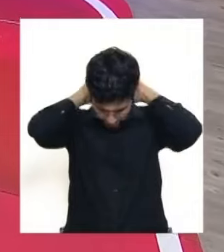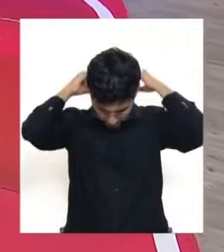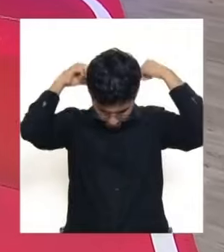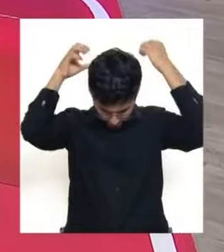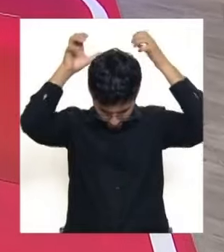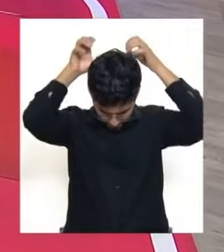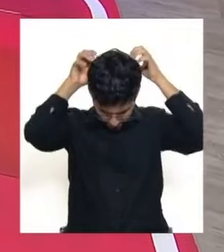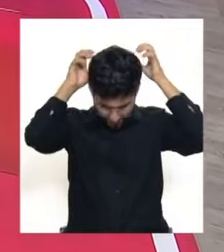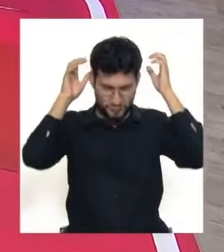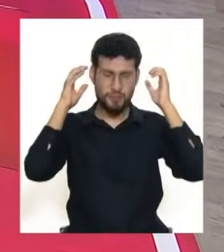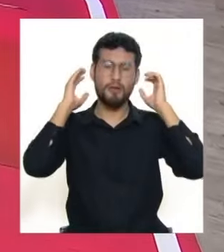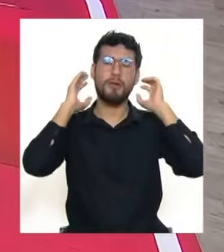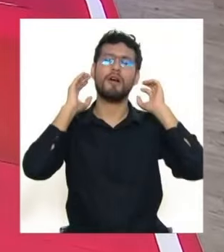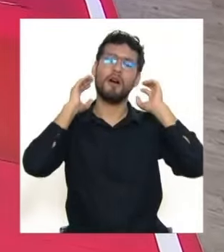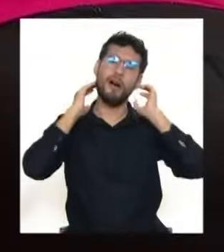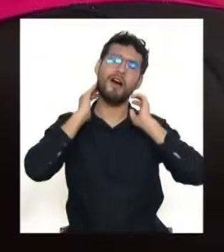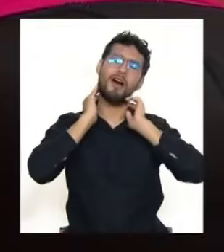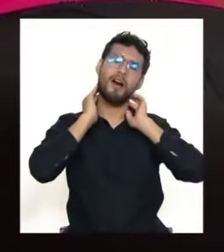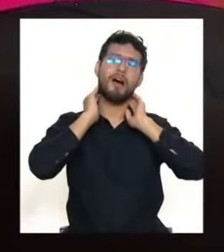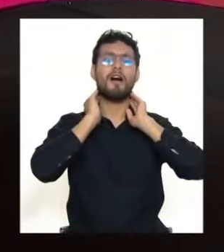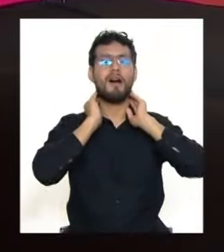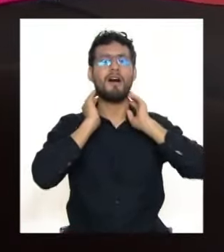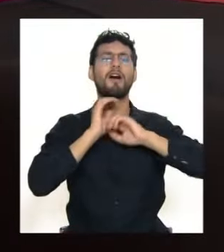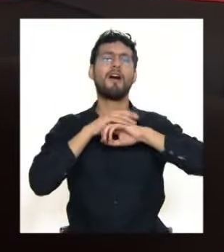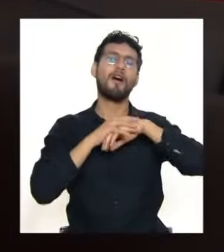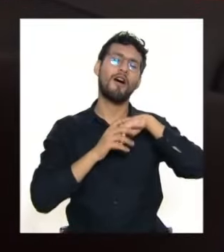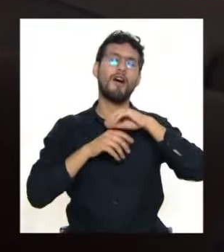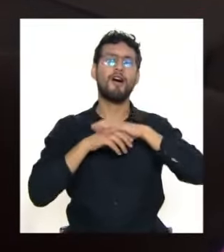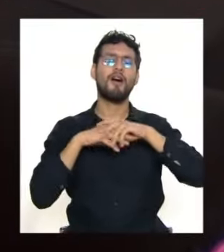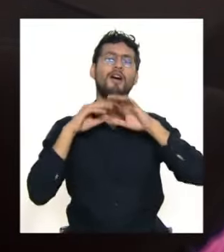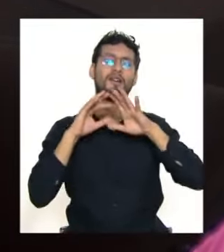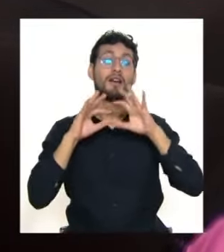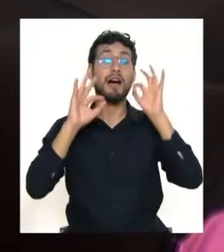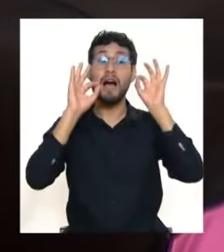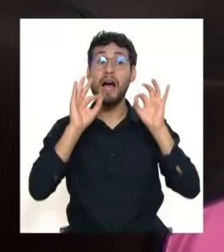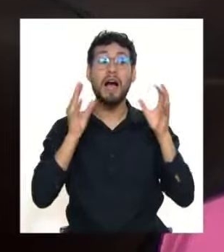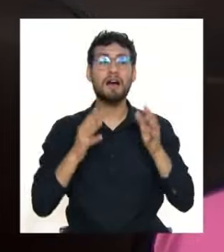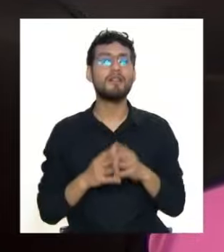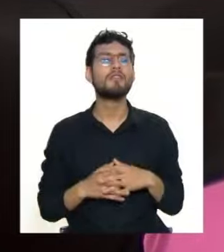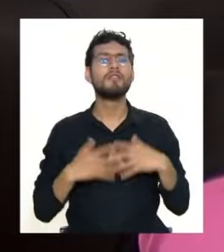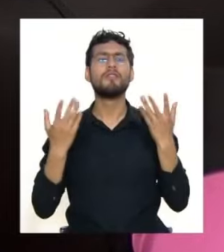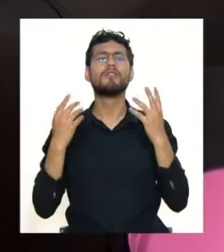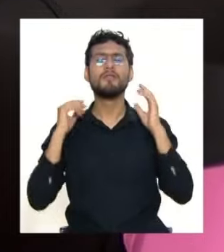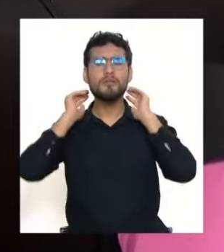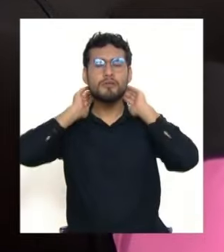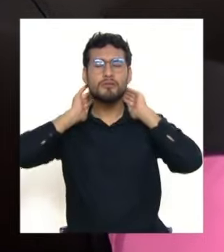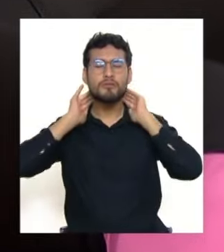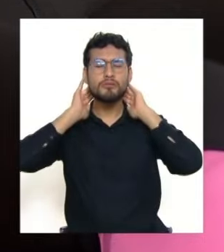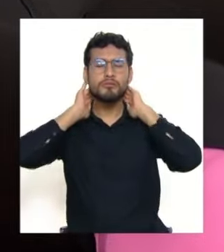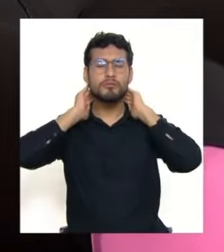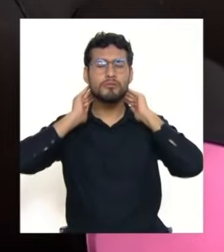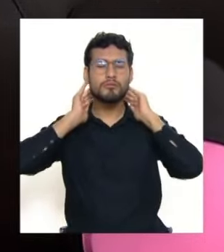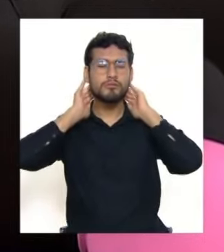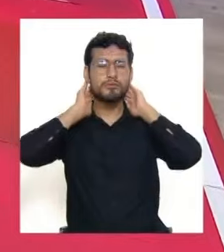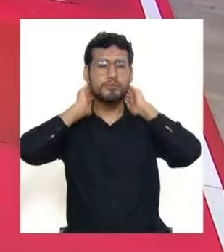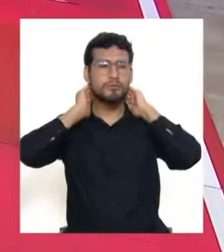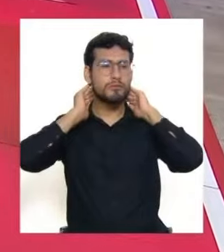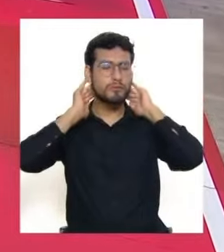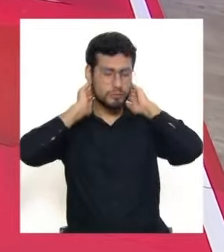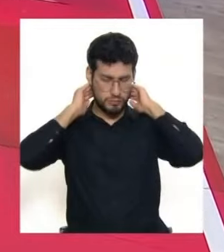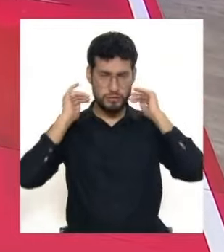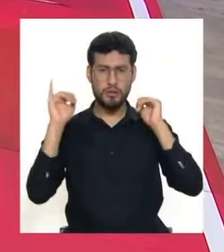reconfortamiento, de estar sostenida. Y en esta posición voy a hacer un masajito suave, jalando la